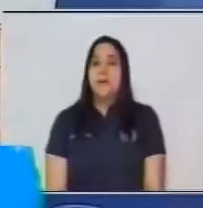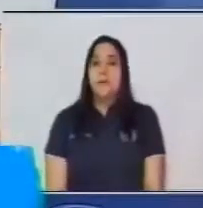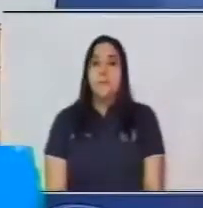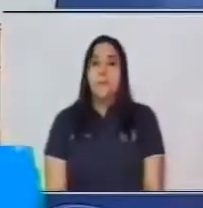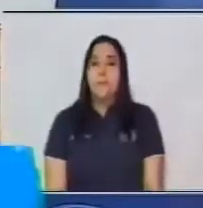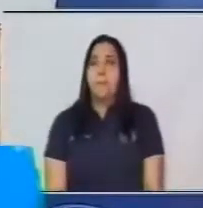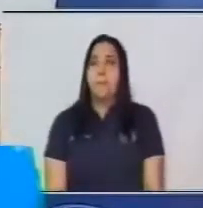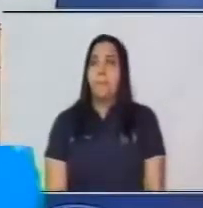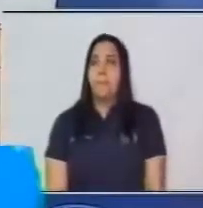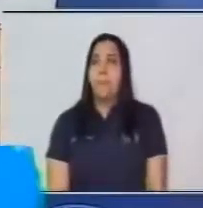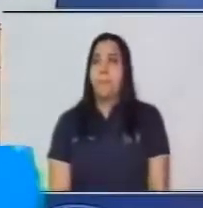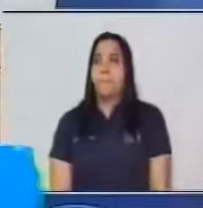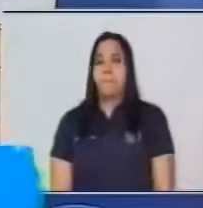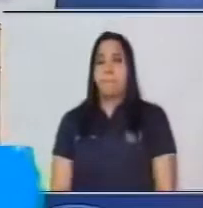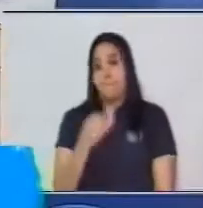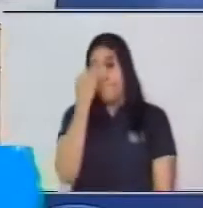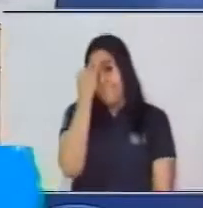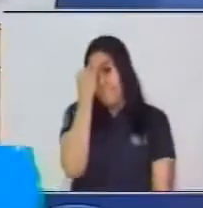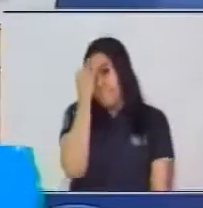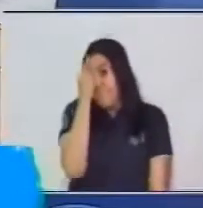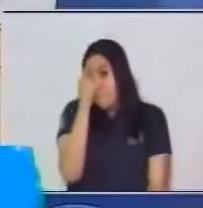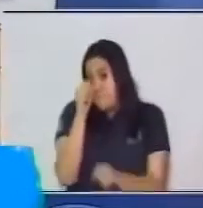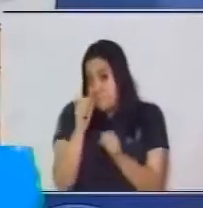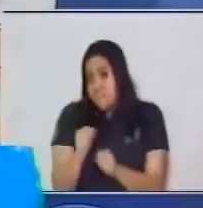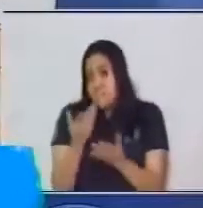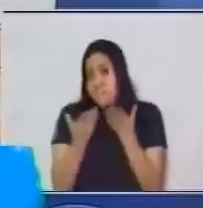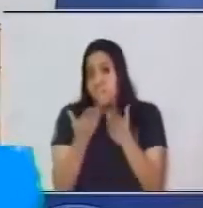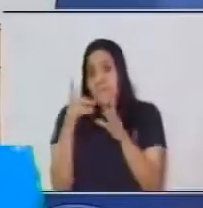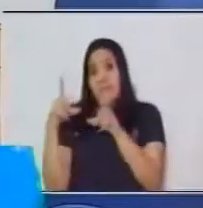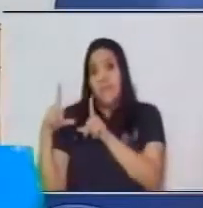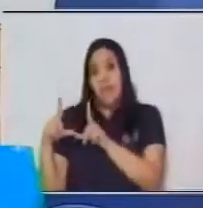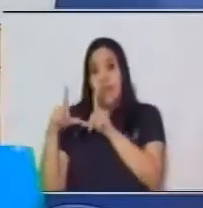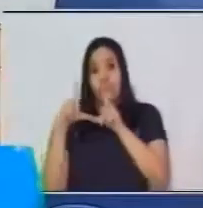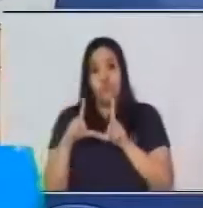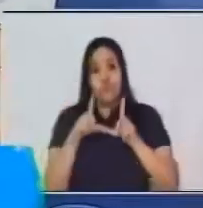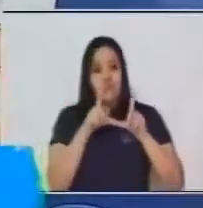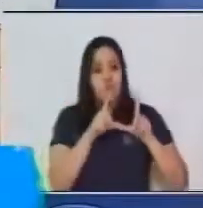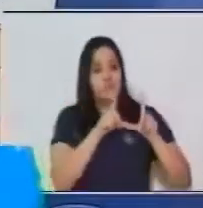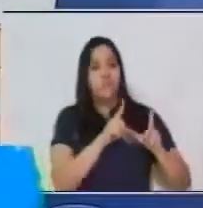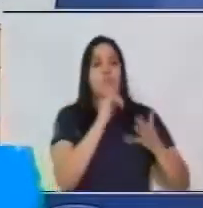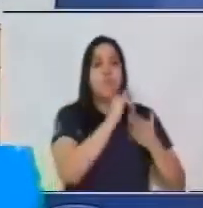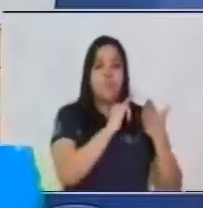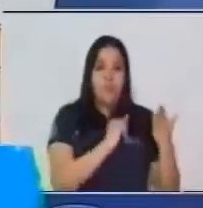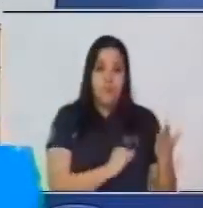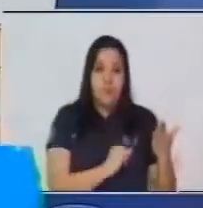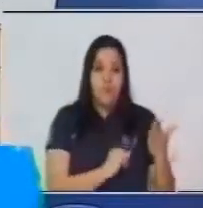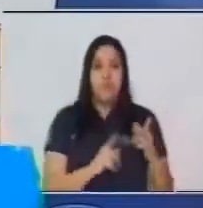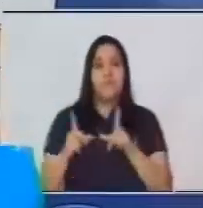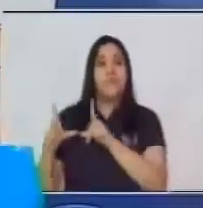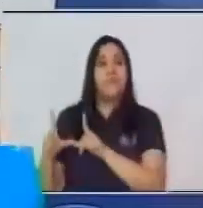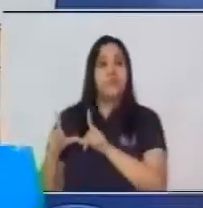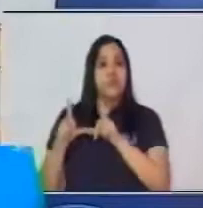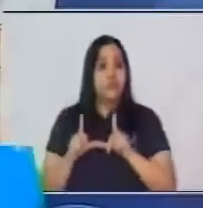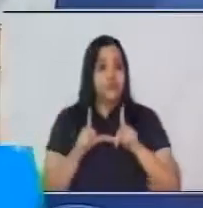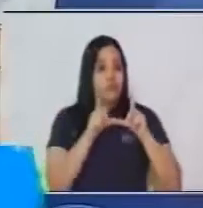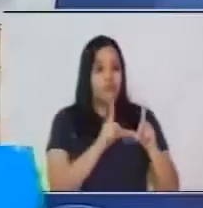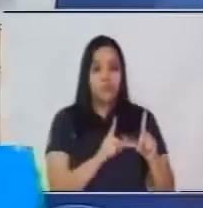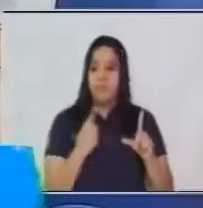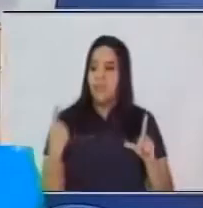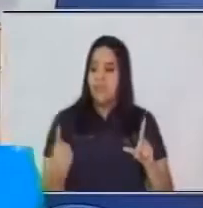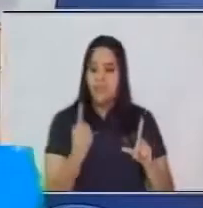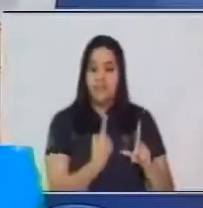Te apuesto que has dibujado cuadros y en esos cuadros tú vas colocando qué le sucede a cada